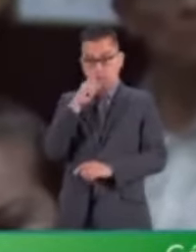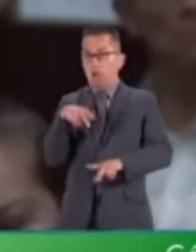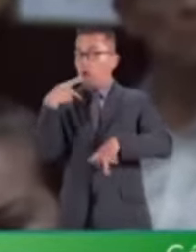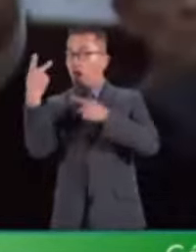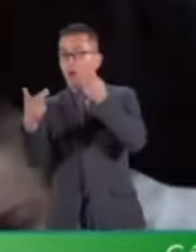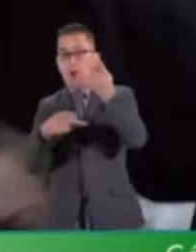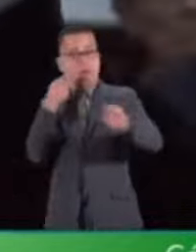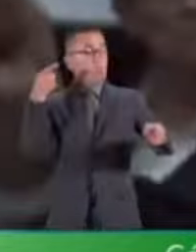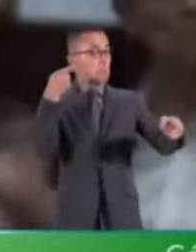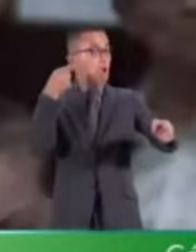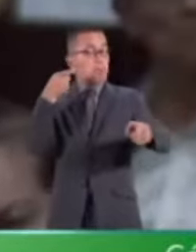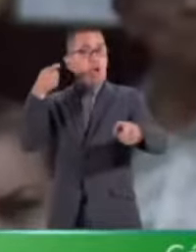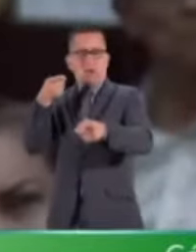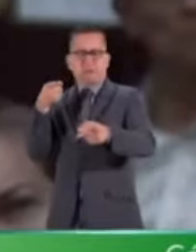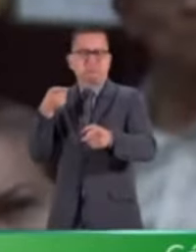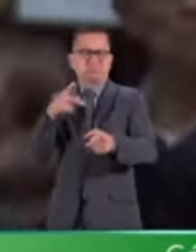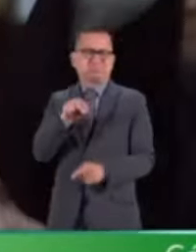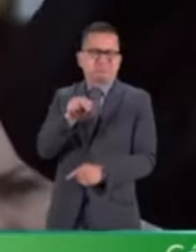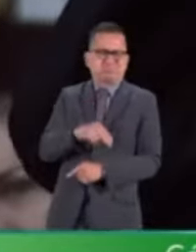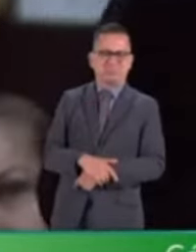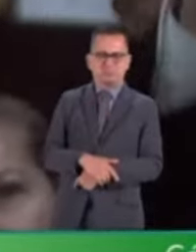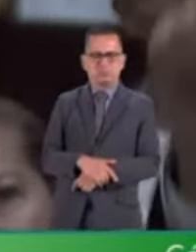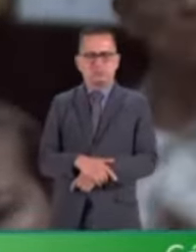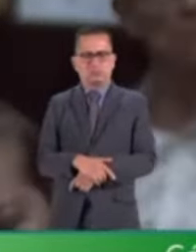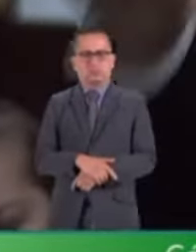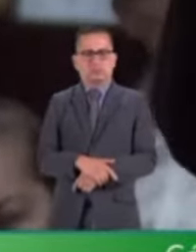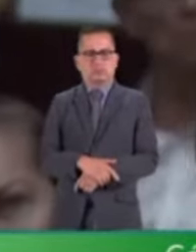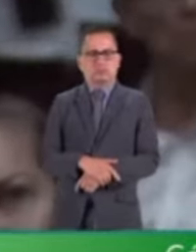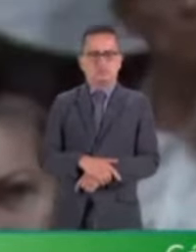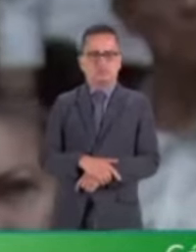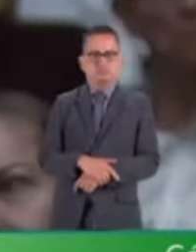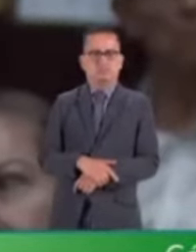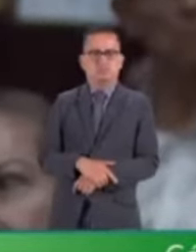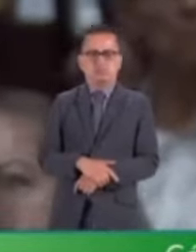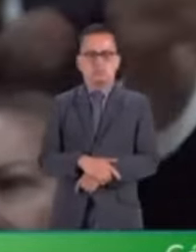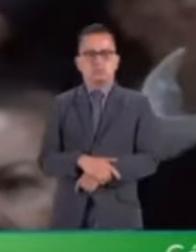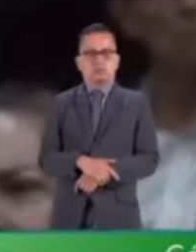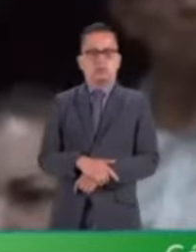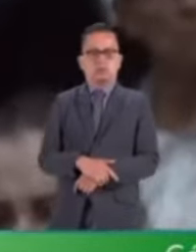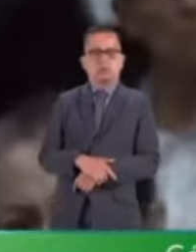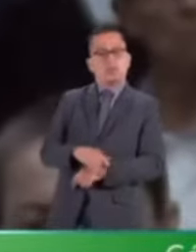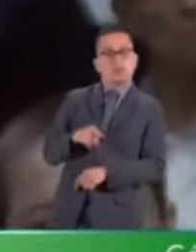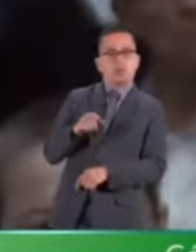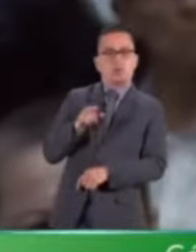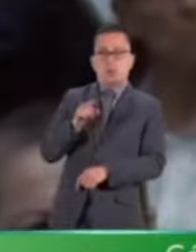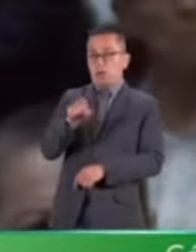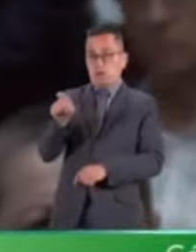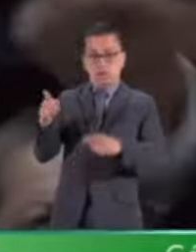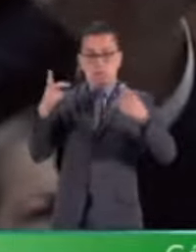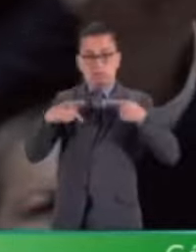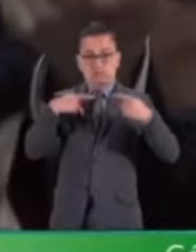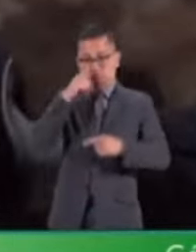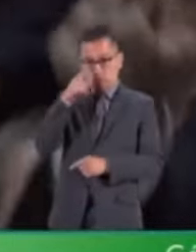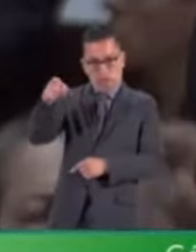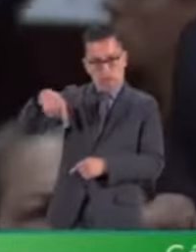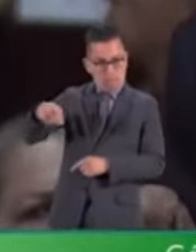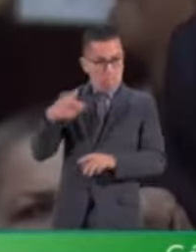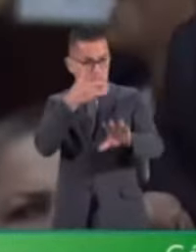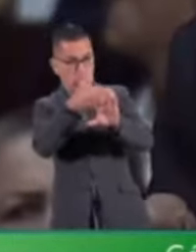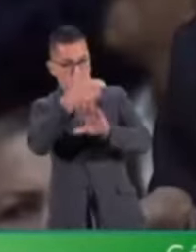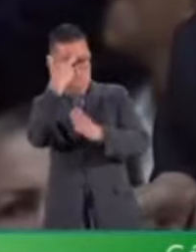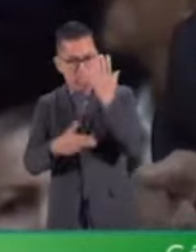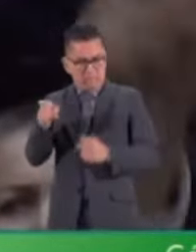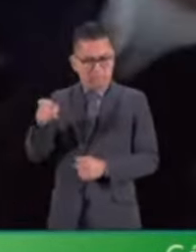verborreica, de la violencia de personajes que se autoengañaron, fuimos a la